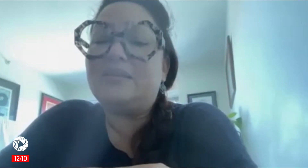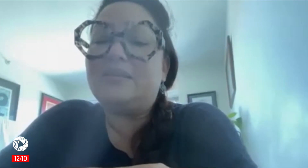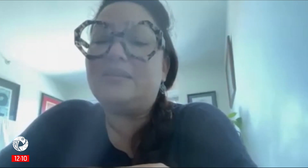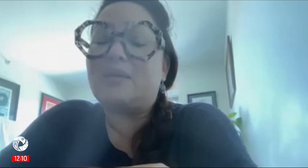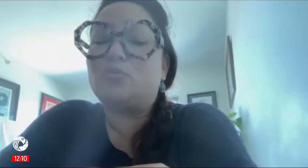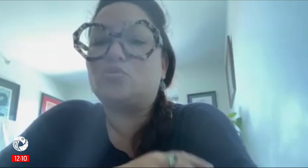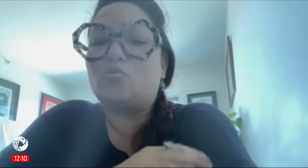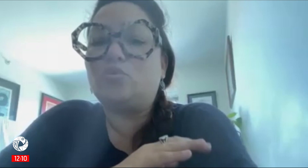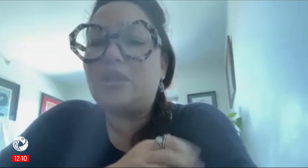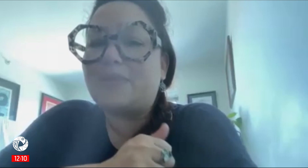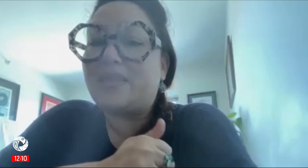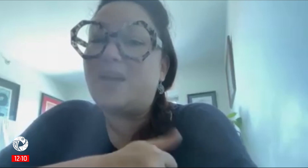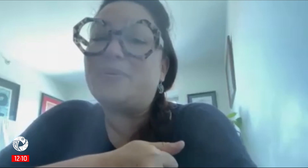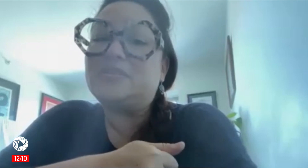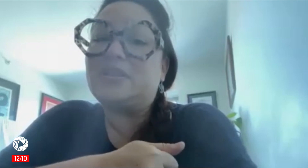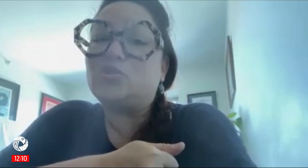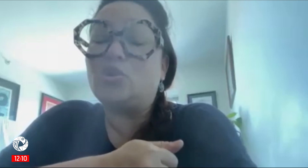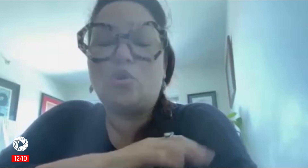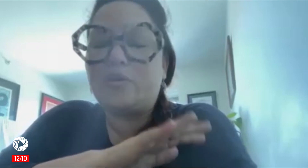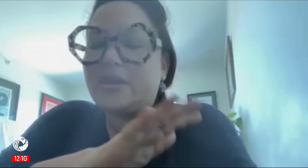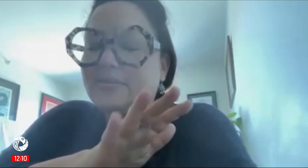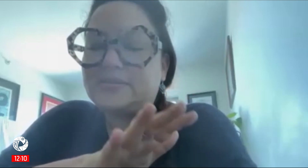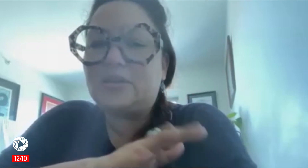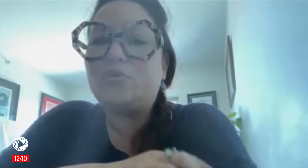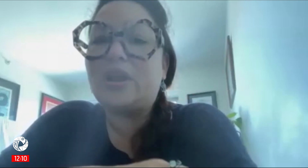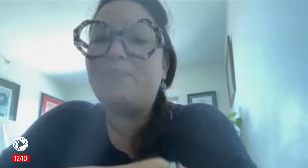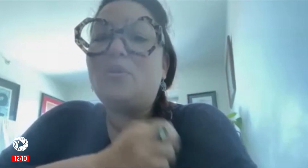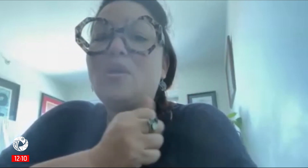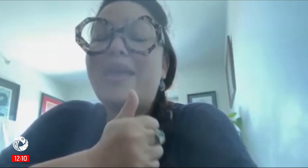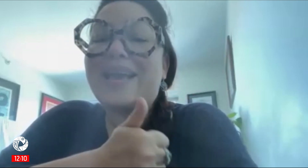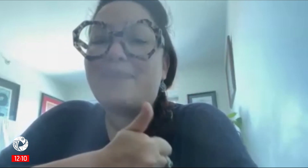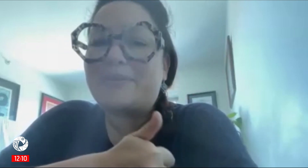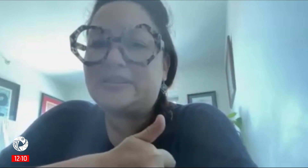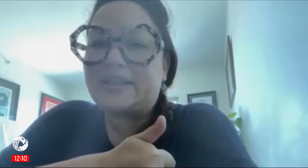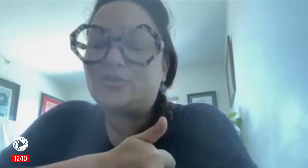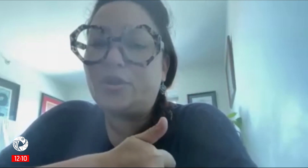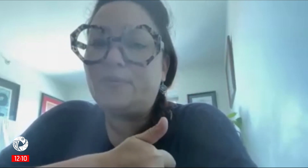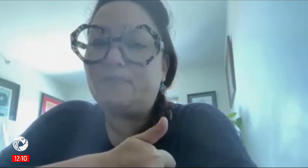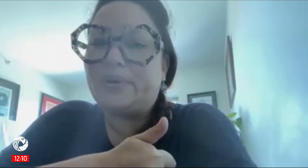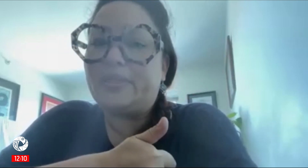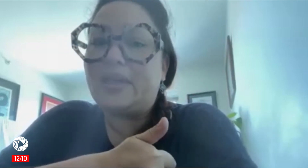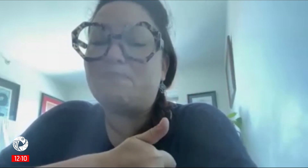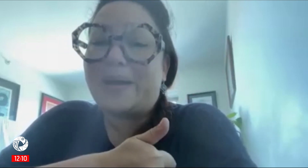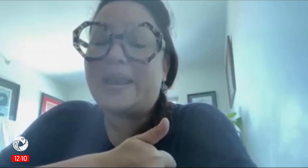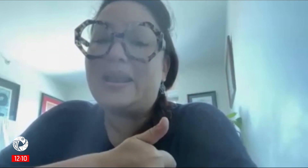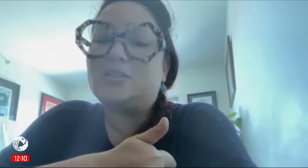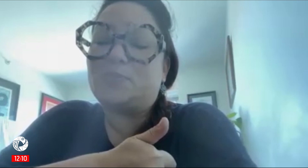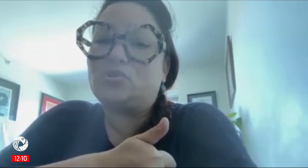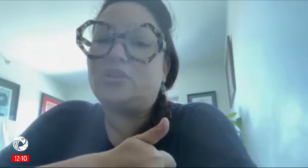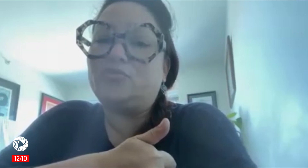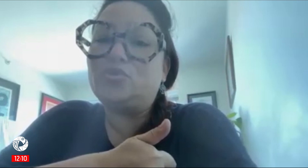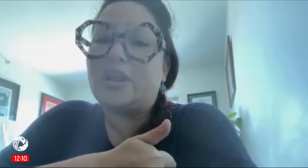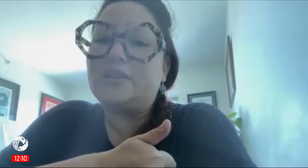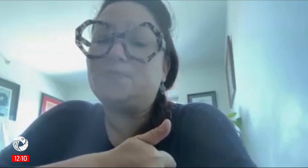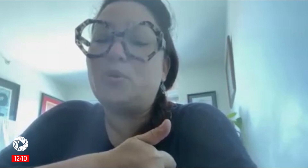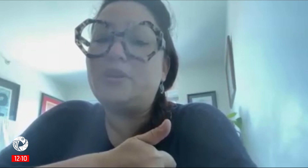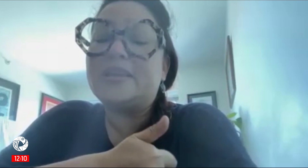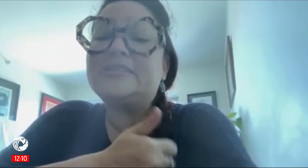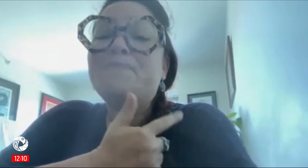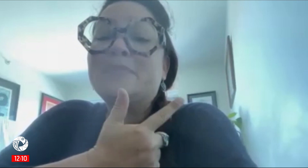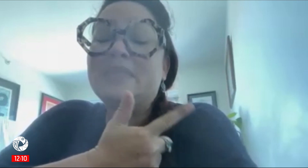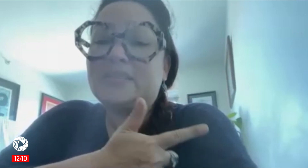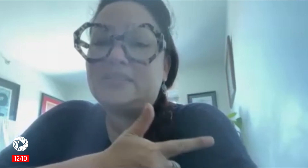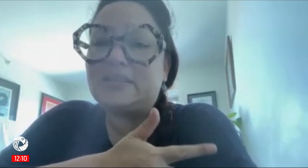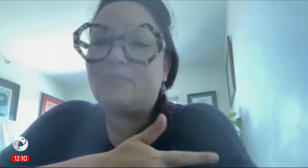definitivamente necesitamos un tema de capacitación, lo voy a decir muy rápido, capacitación, ¿verdad? Para las personas funcionarias